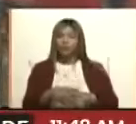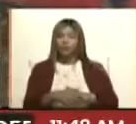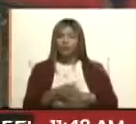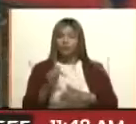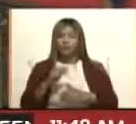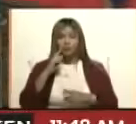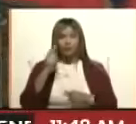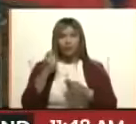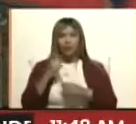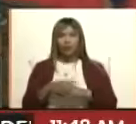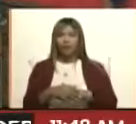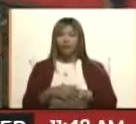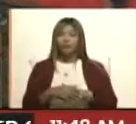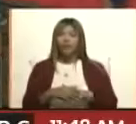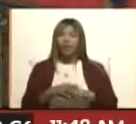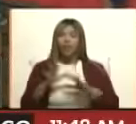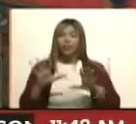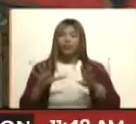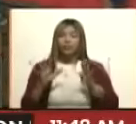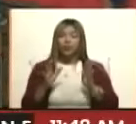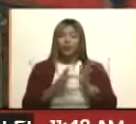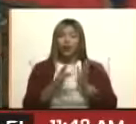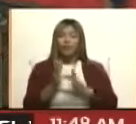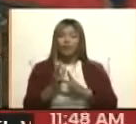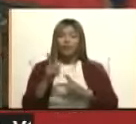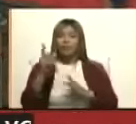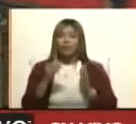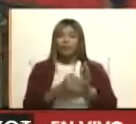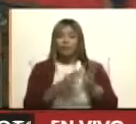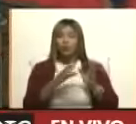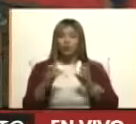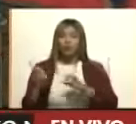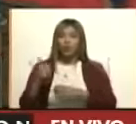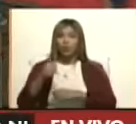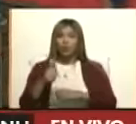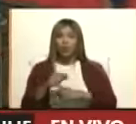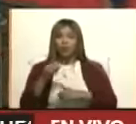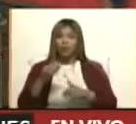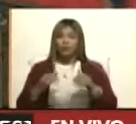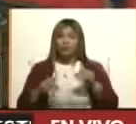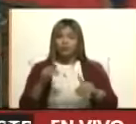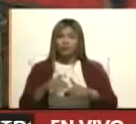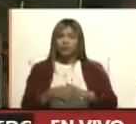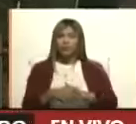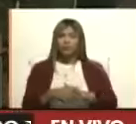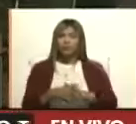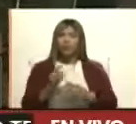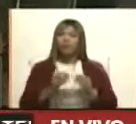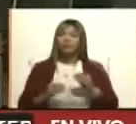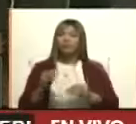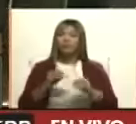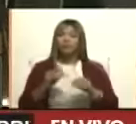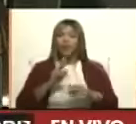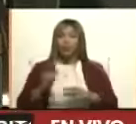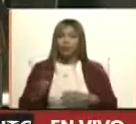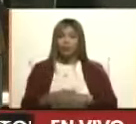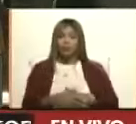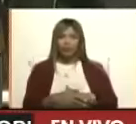hoy recordamos, 19 de abril de 1810, ese referéndum con el cual se crea la